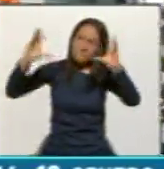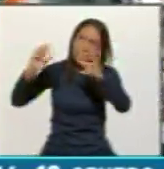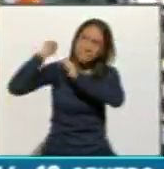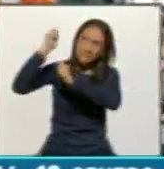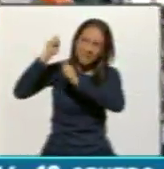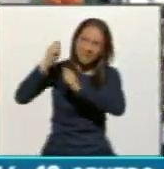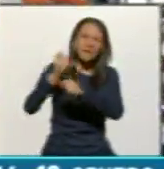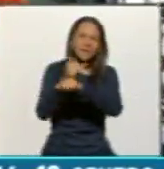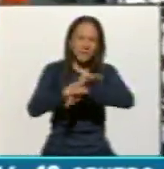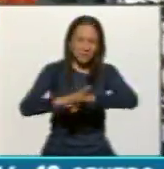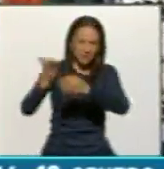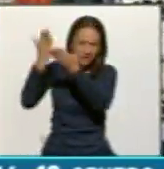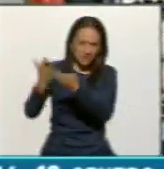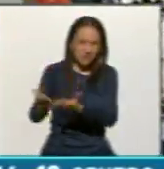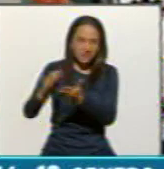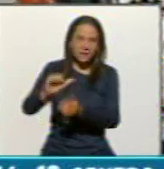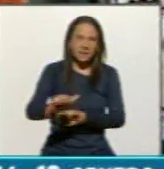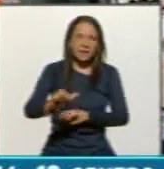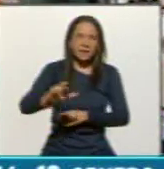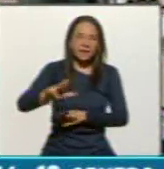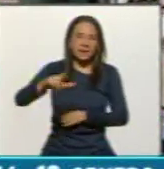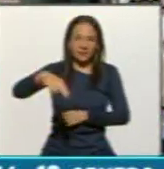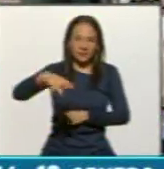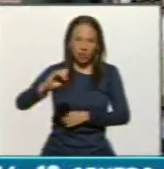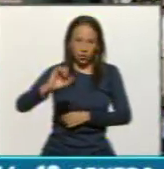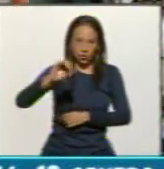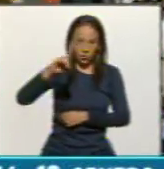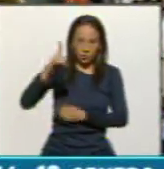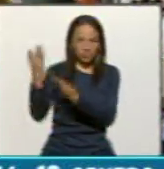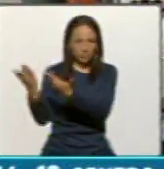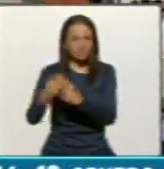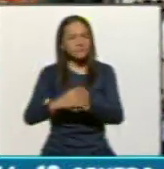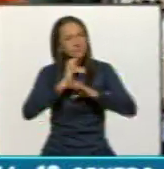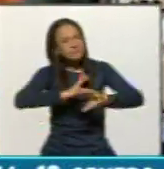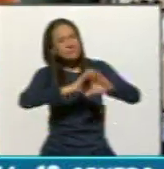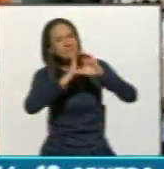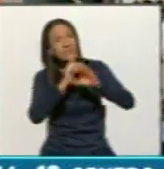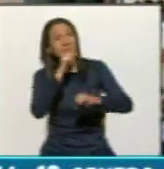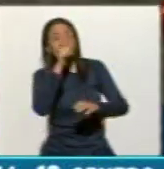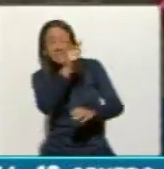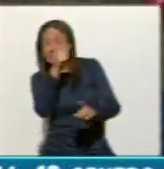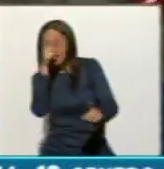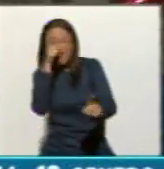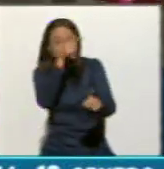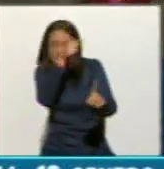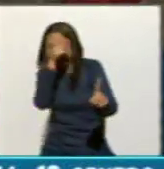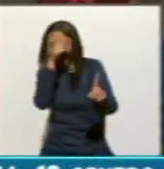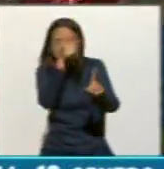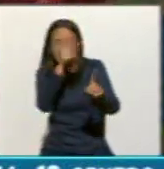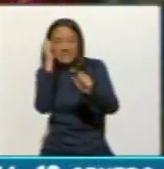pierdas el tino, porque si lo pierdes, pierdes el camino.